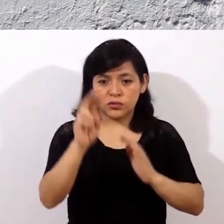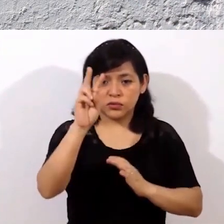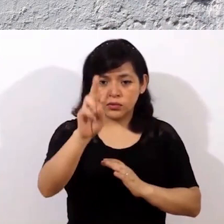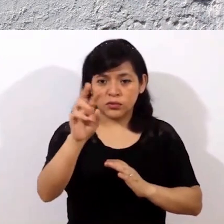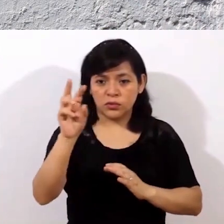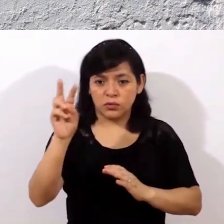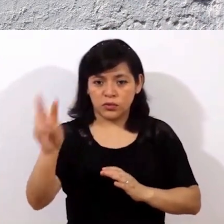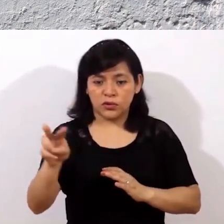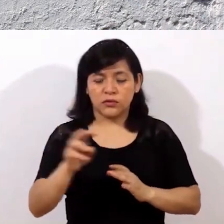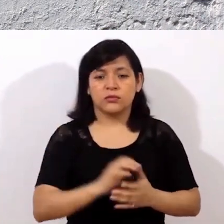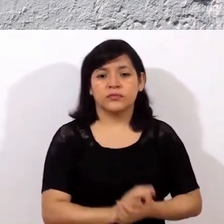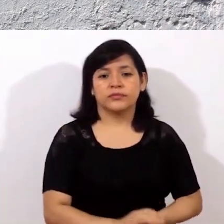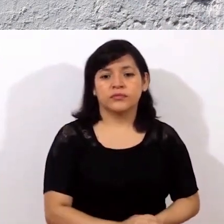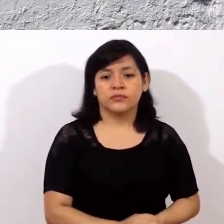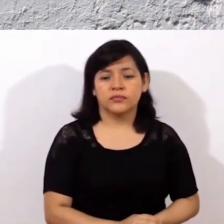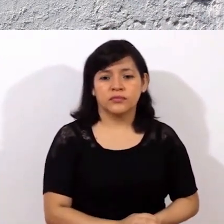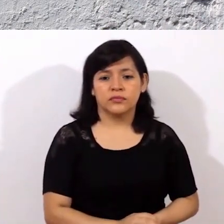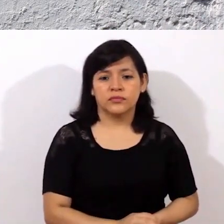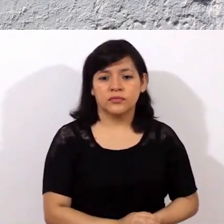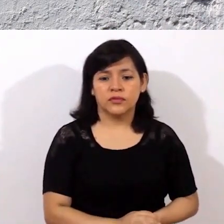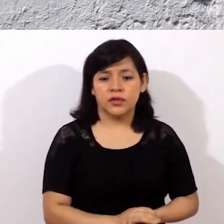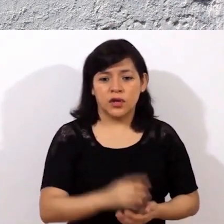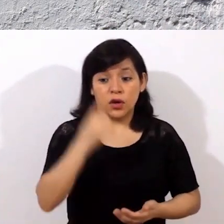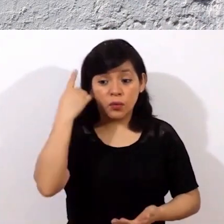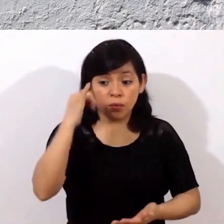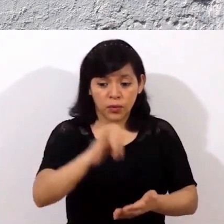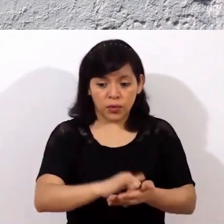considerarás cuál es el pasaje. Y dice, porque la